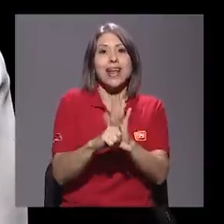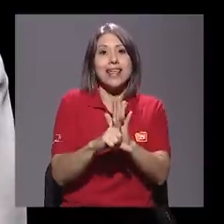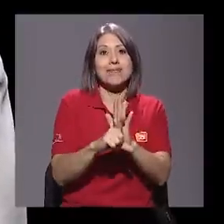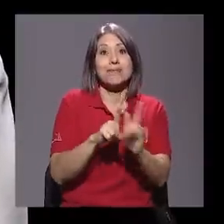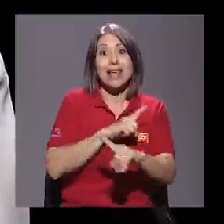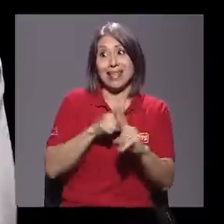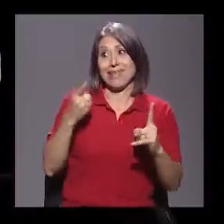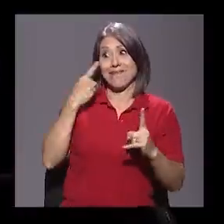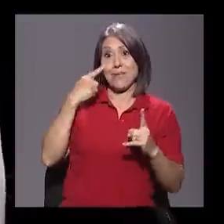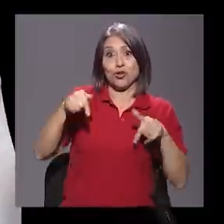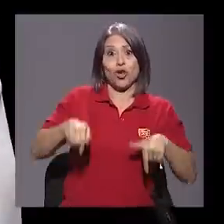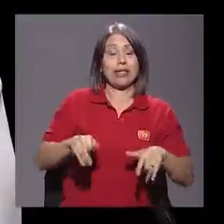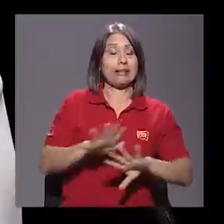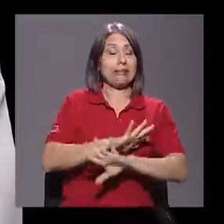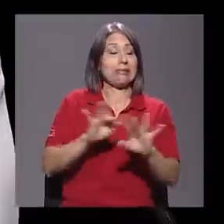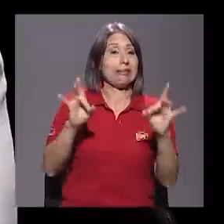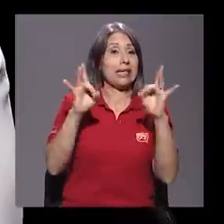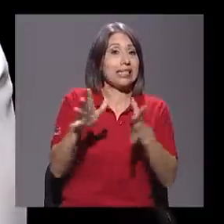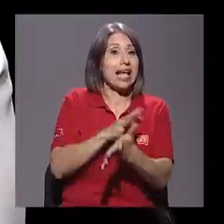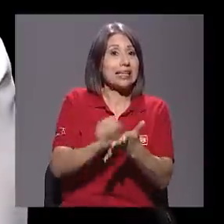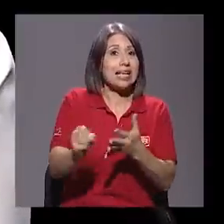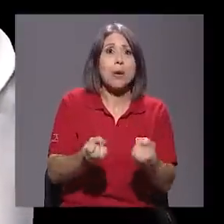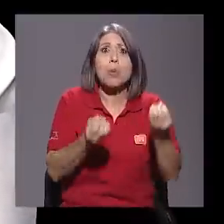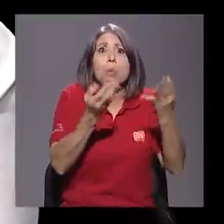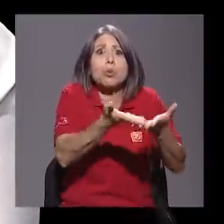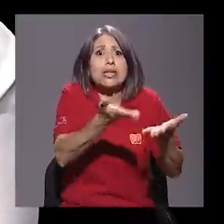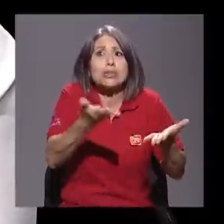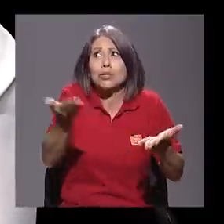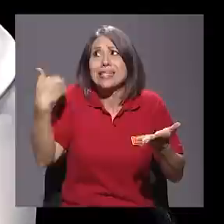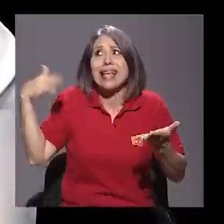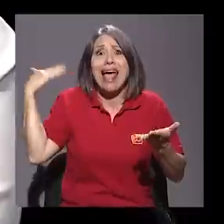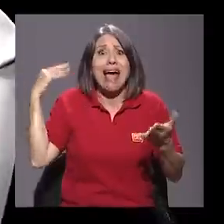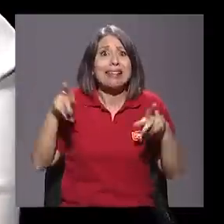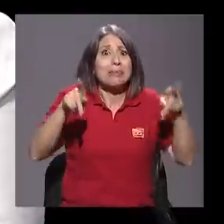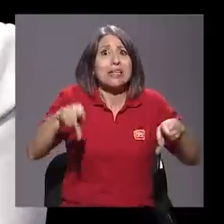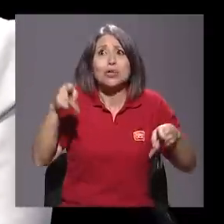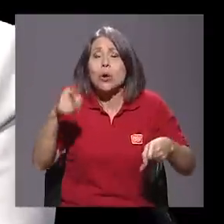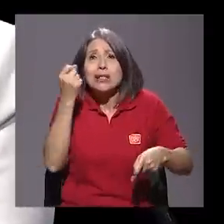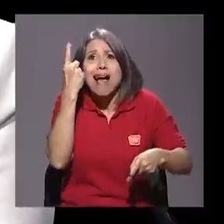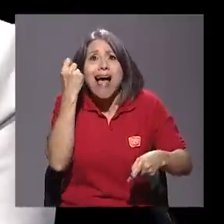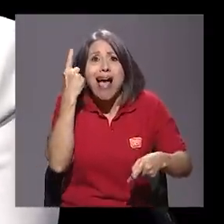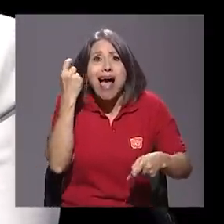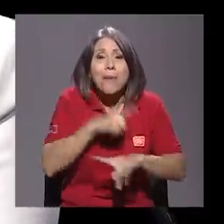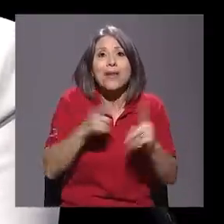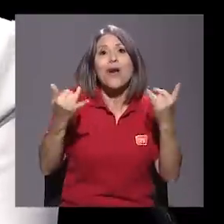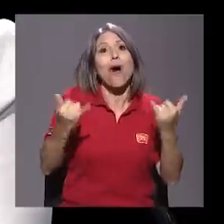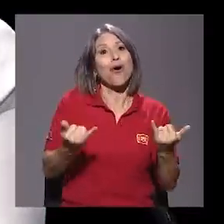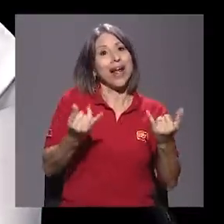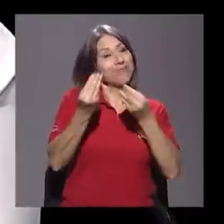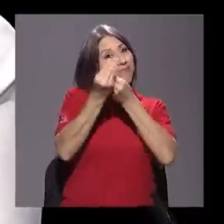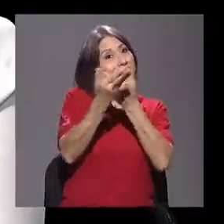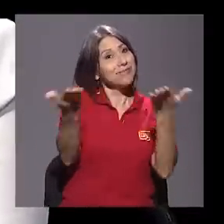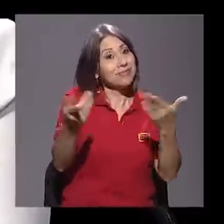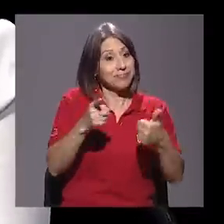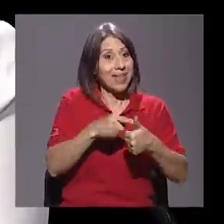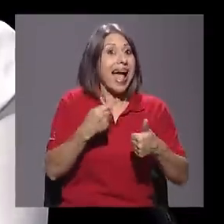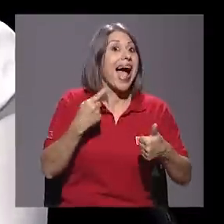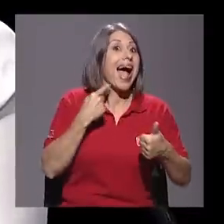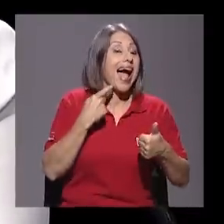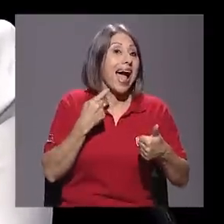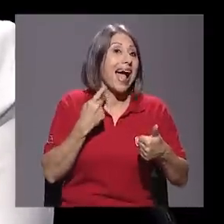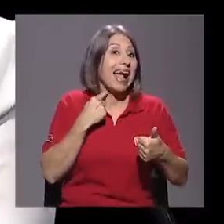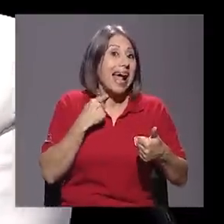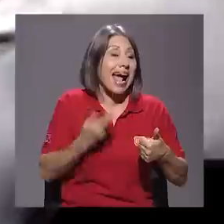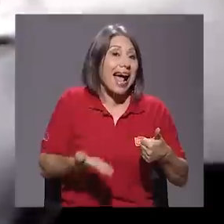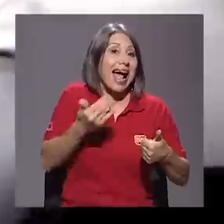un desastre. Mil detalles que no se conocían lo suficiente en la opinión pública y que ahora van quedando claros. Aumento de tarifas de agua, de luz.